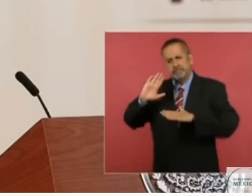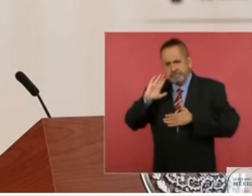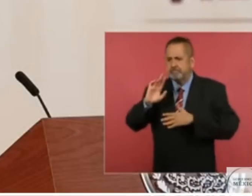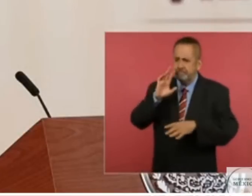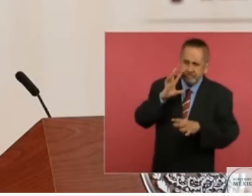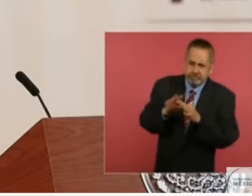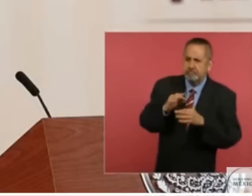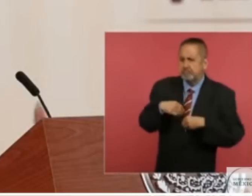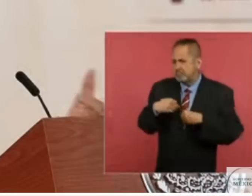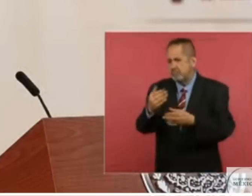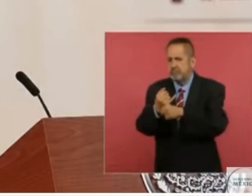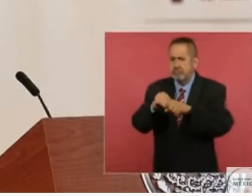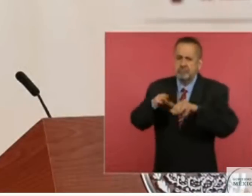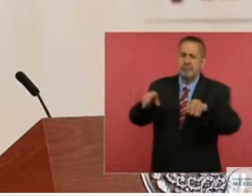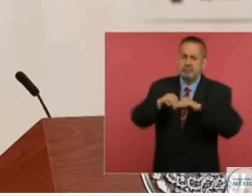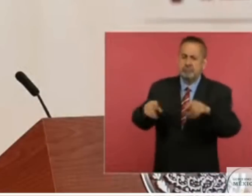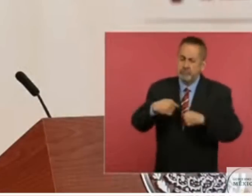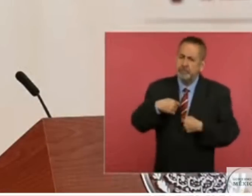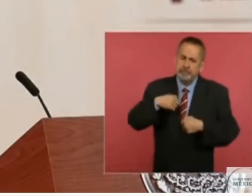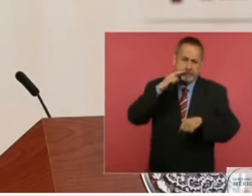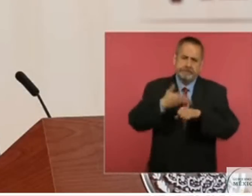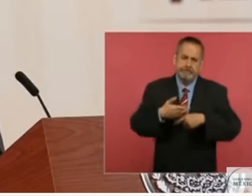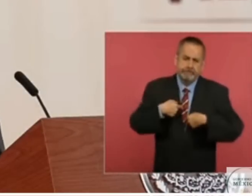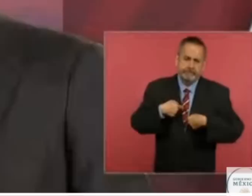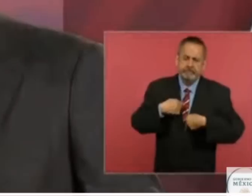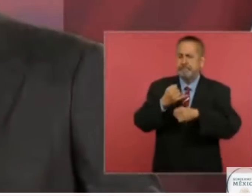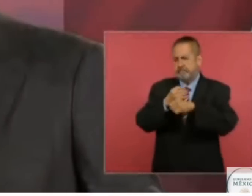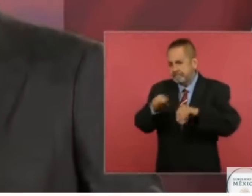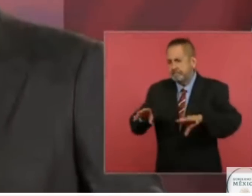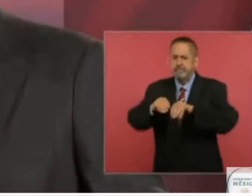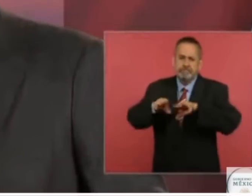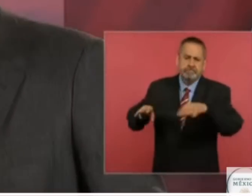Tengo esa obligación de informarle al pueblo,